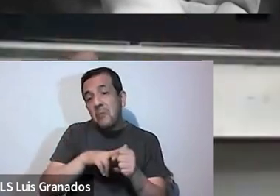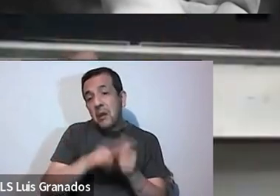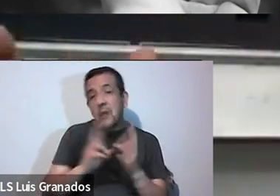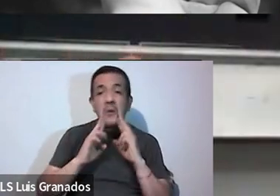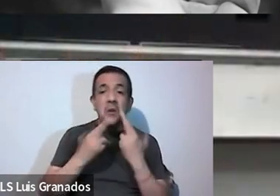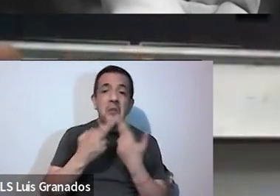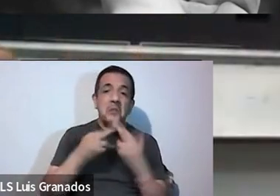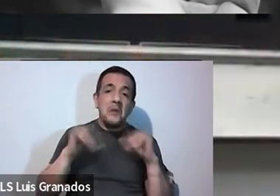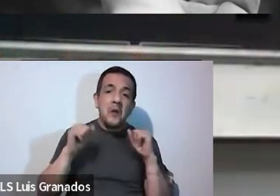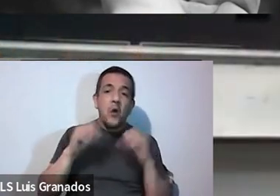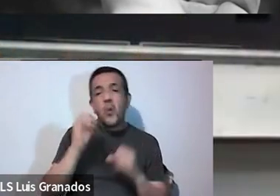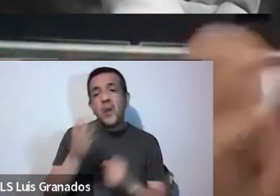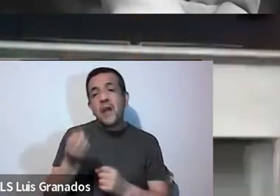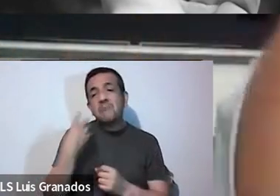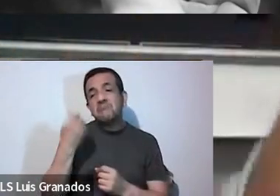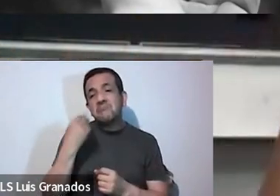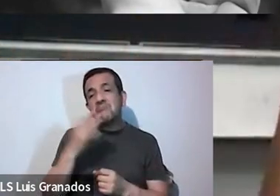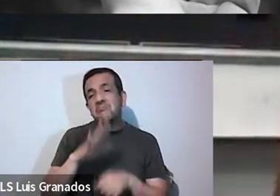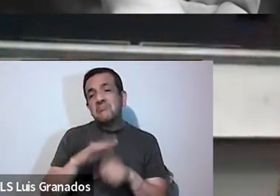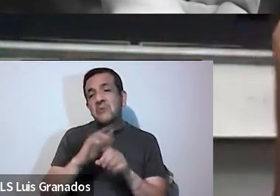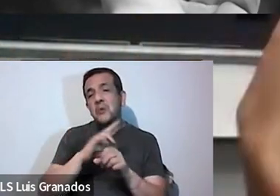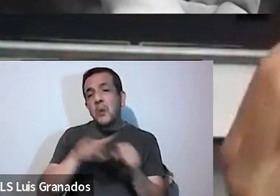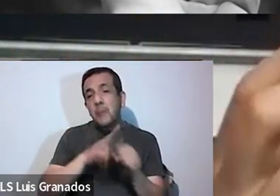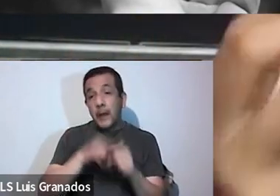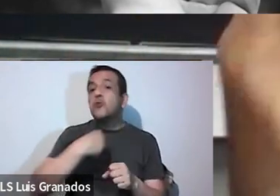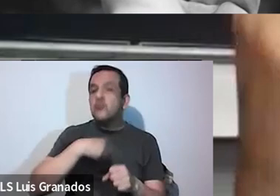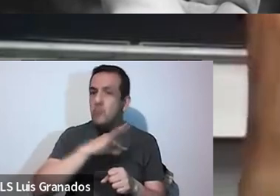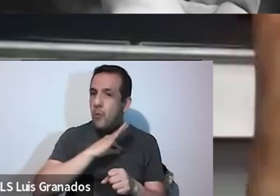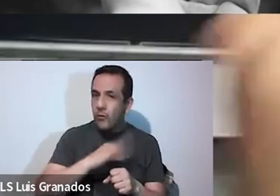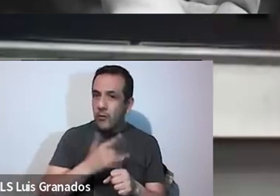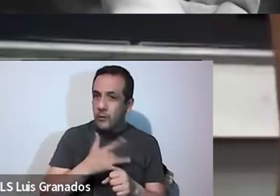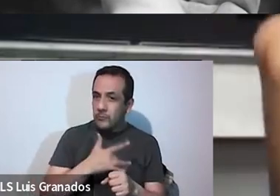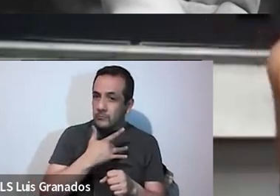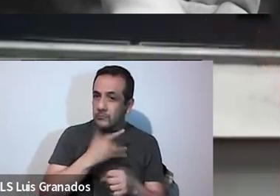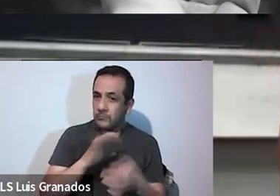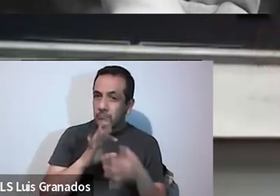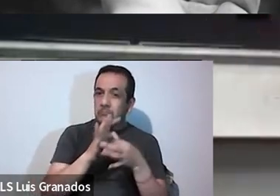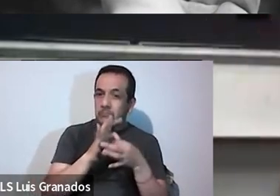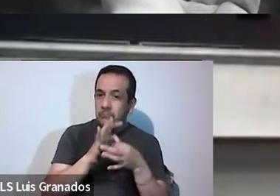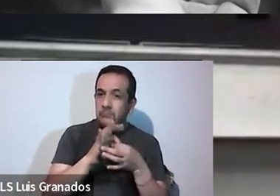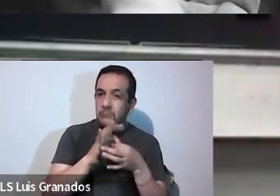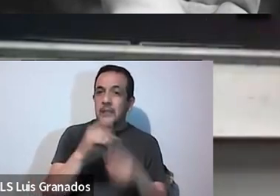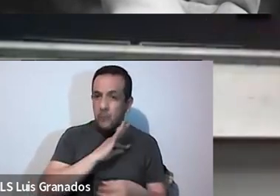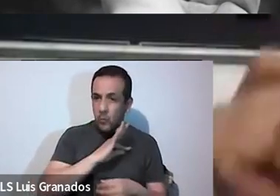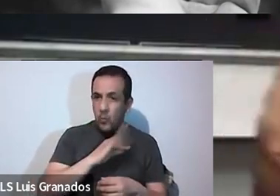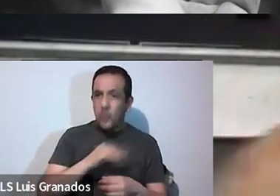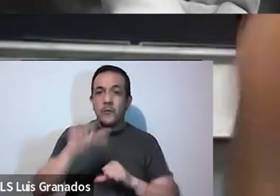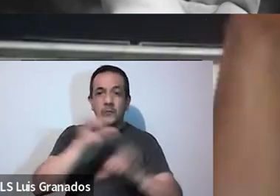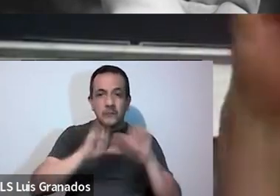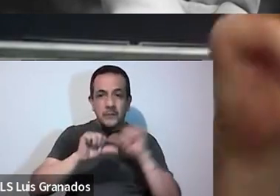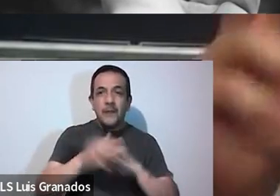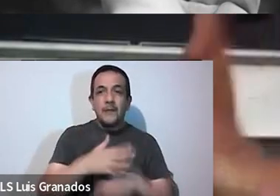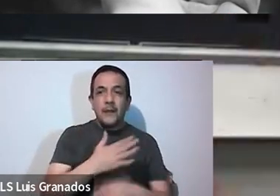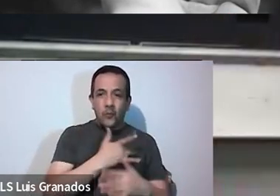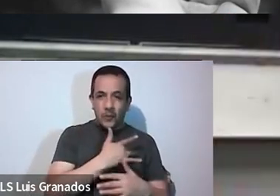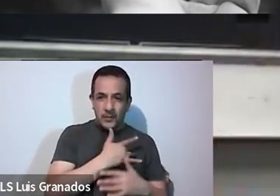una platiquita más. Podemos relanzarnos porque el Señor tiene el poder de cambiar nuestro corazón, de